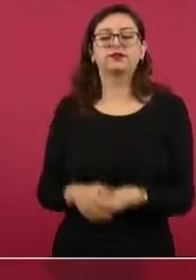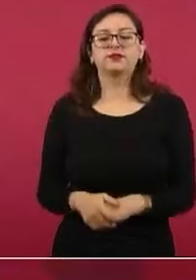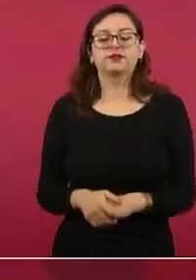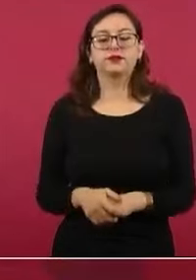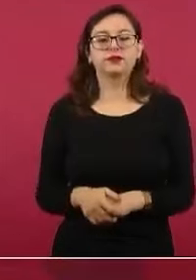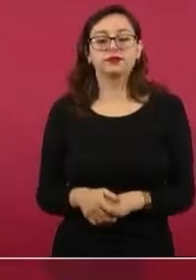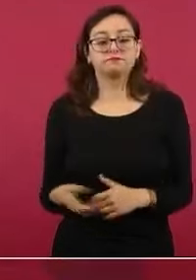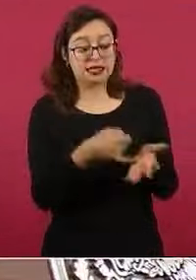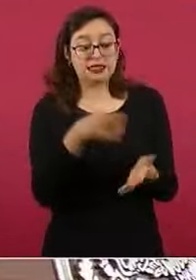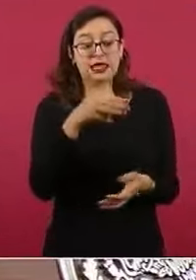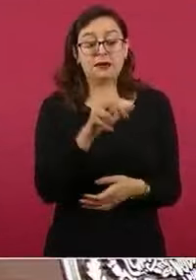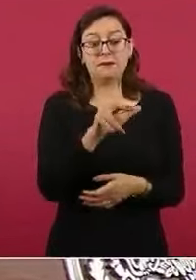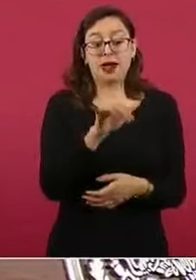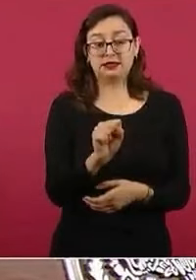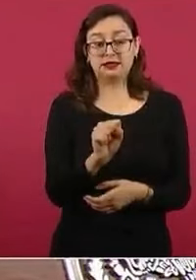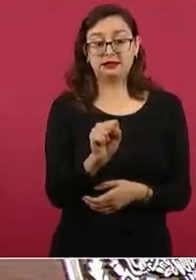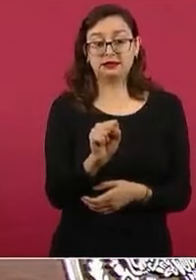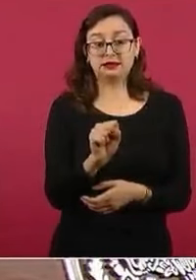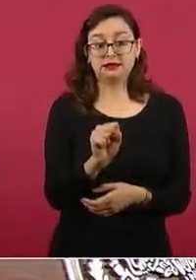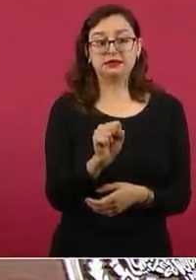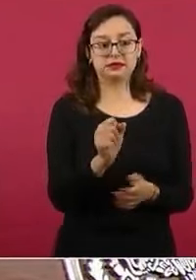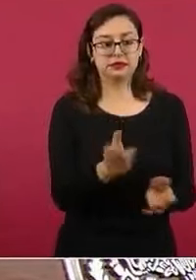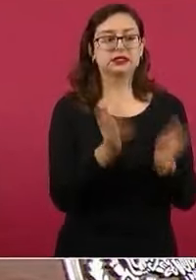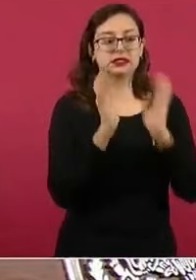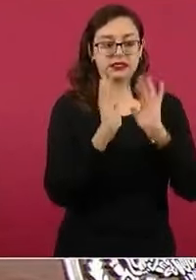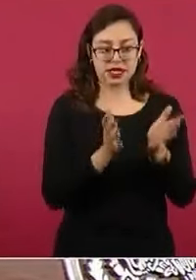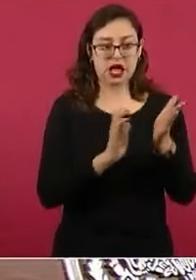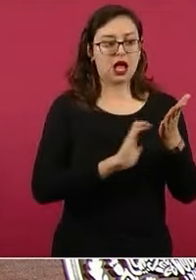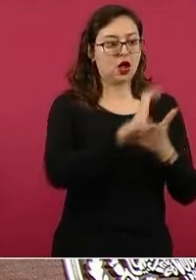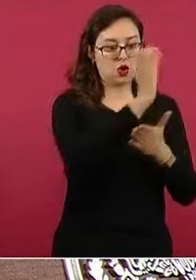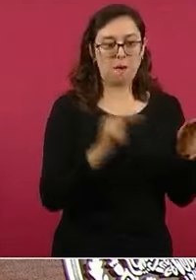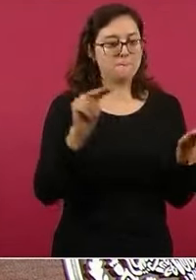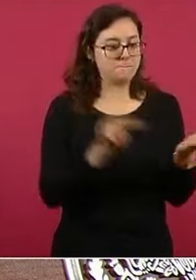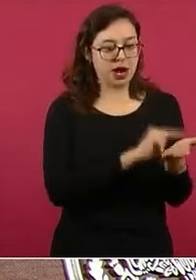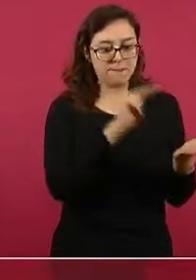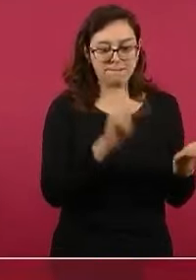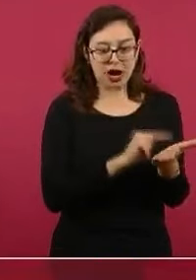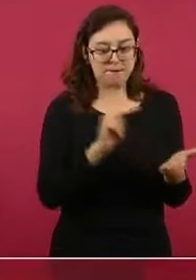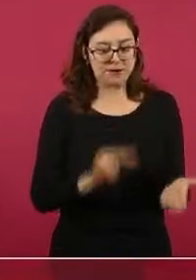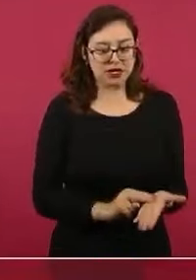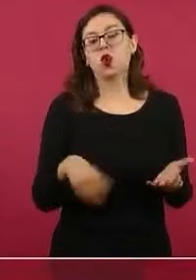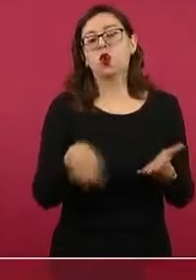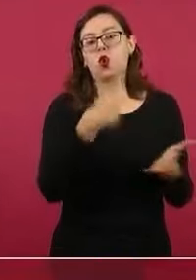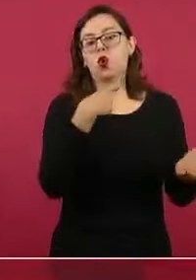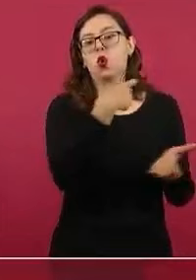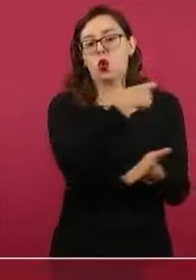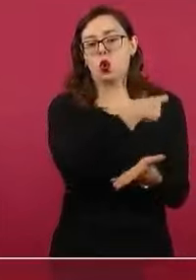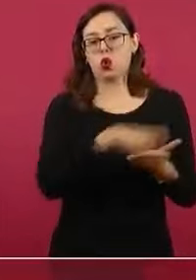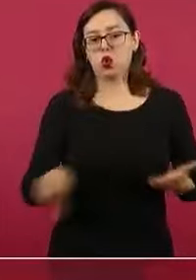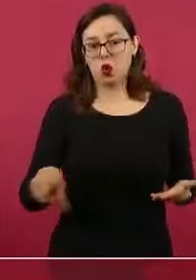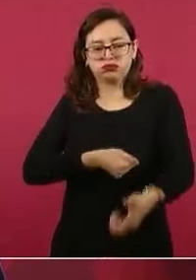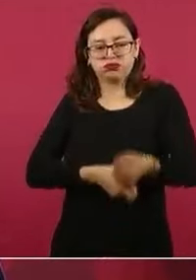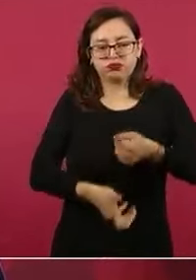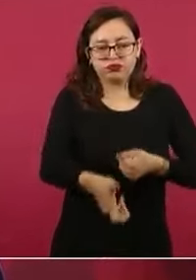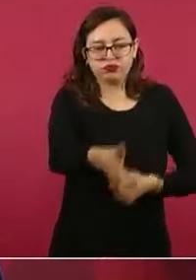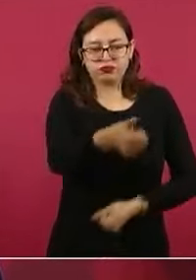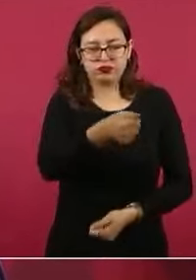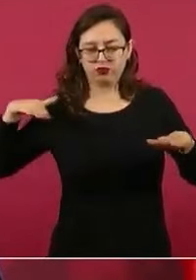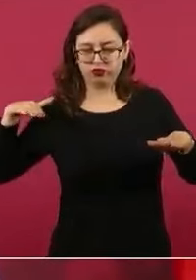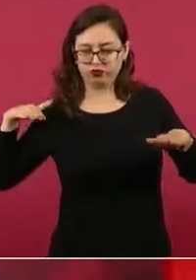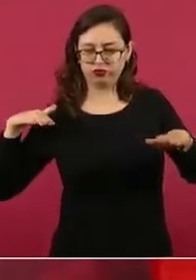las Islas Marías, ya se firmaron los contratos para la adquisición de los ferries. Se sigue trabajando en las